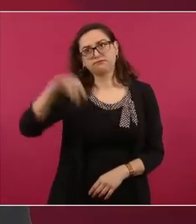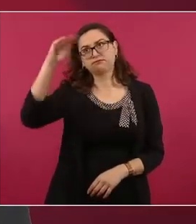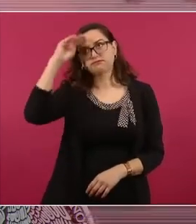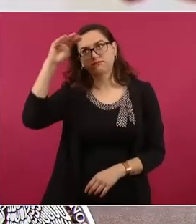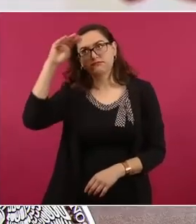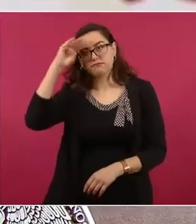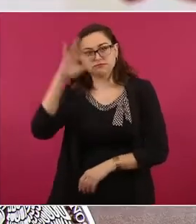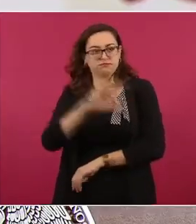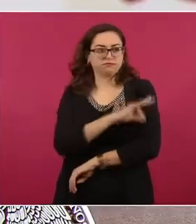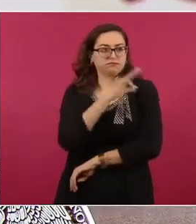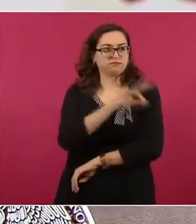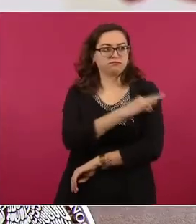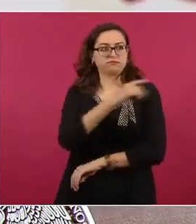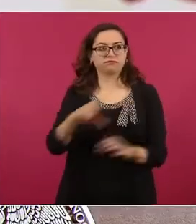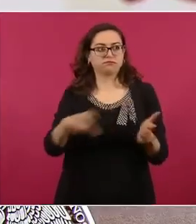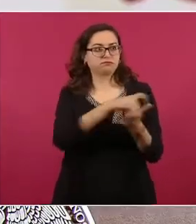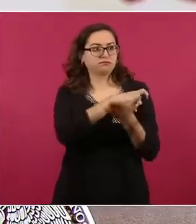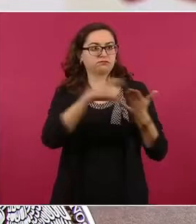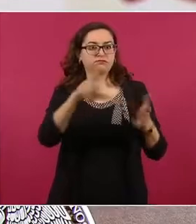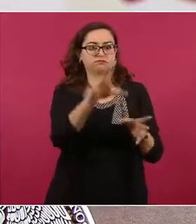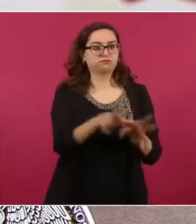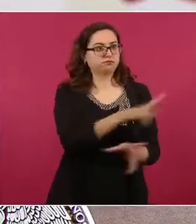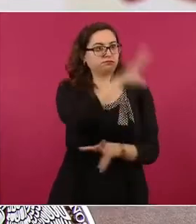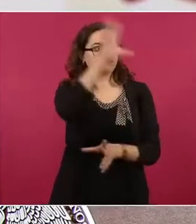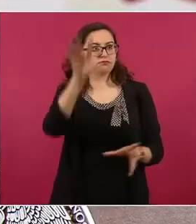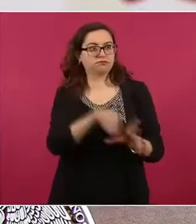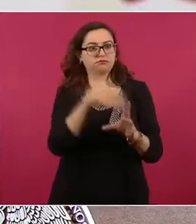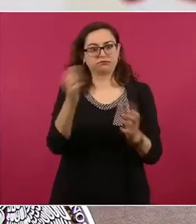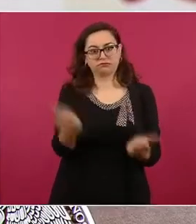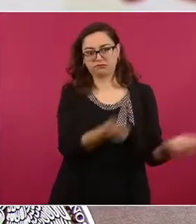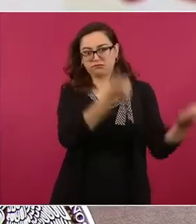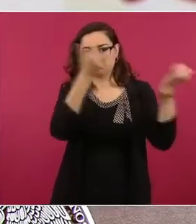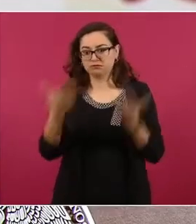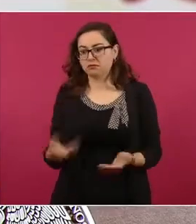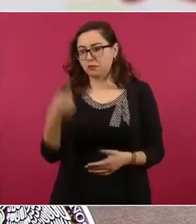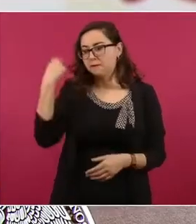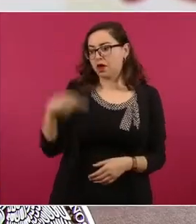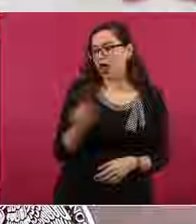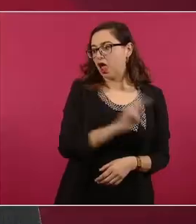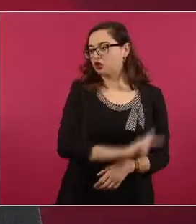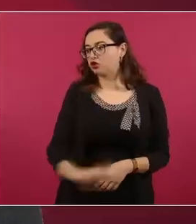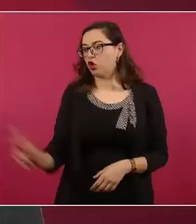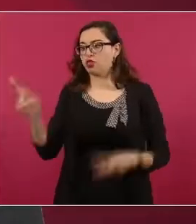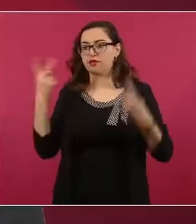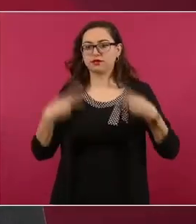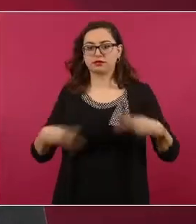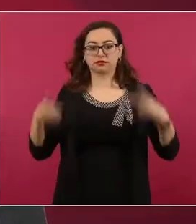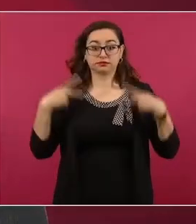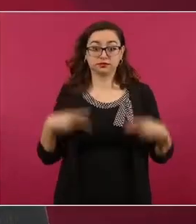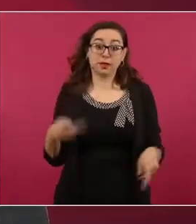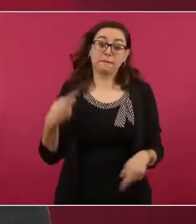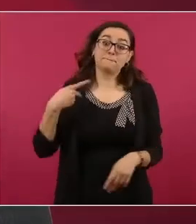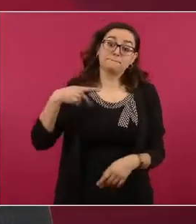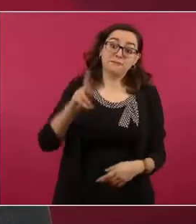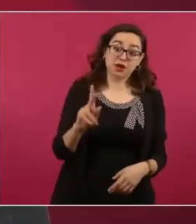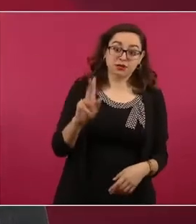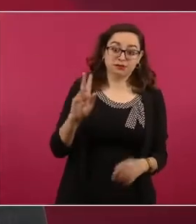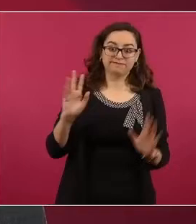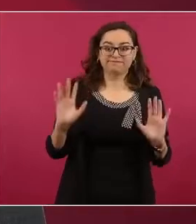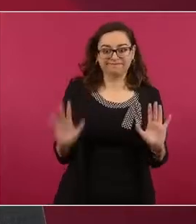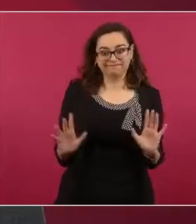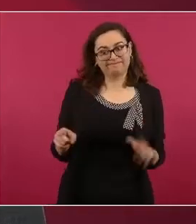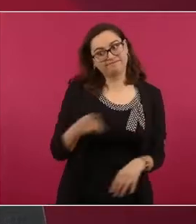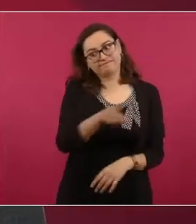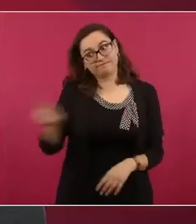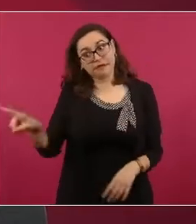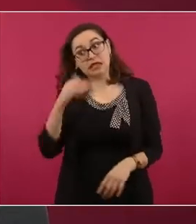sea elegible por sus condiciones demográficas o de salud y además que voluntariamente desea hacerlo. Invitamos a toda